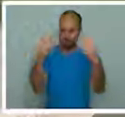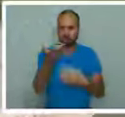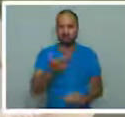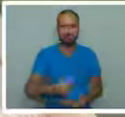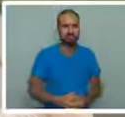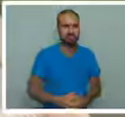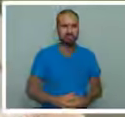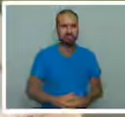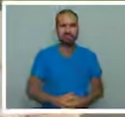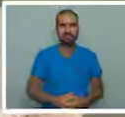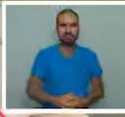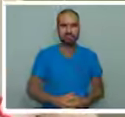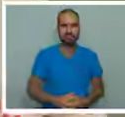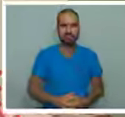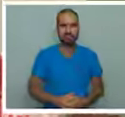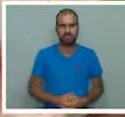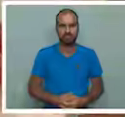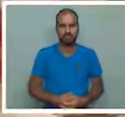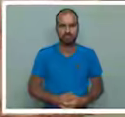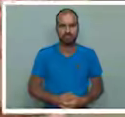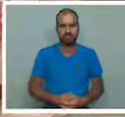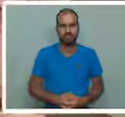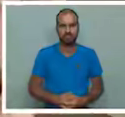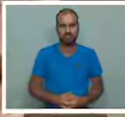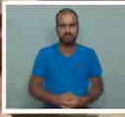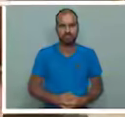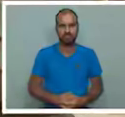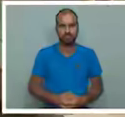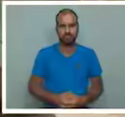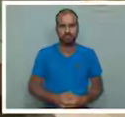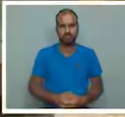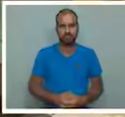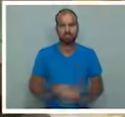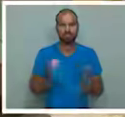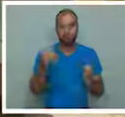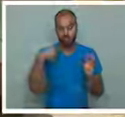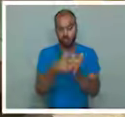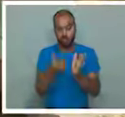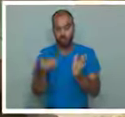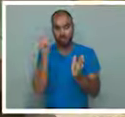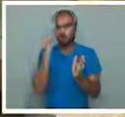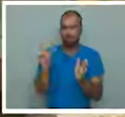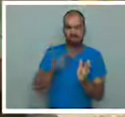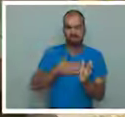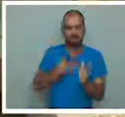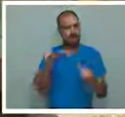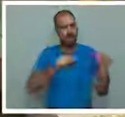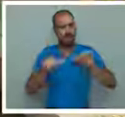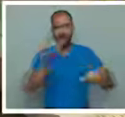para conversar con ya y no marrero llegamos ahora hasta el laboratorio de inseminación artificial buenas tardes bienvenidas jóvenes por la vida bueno